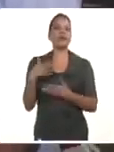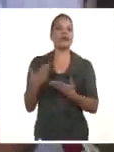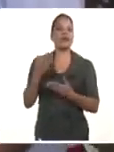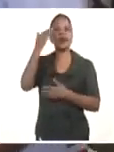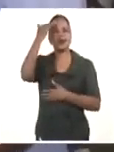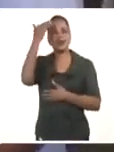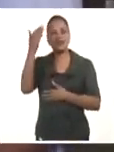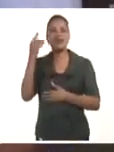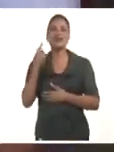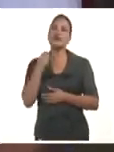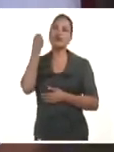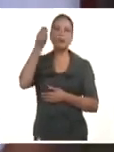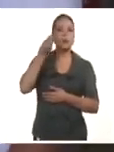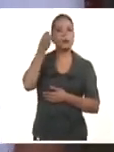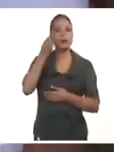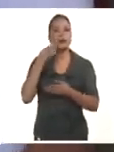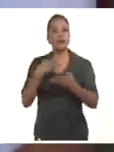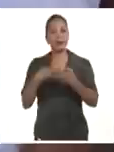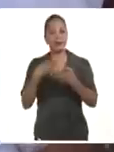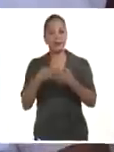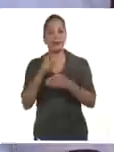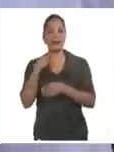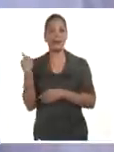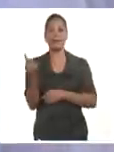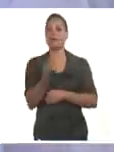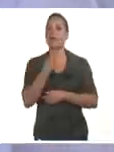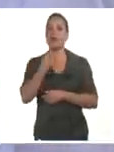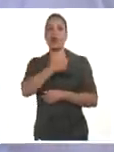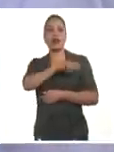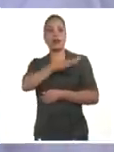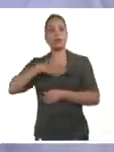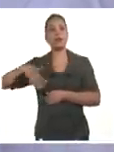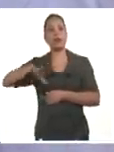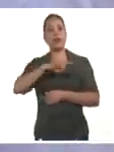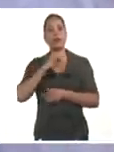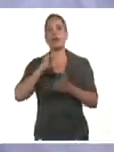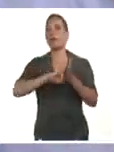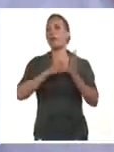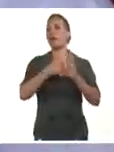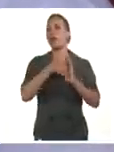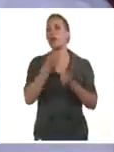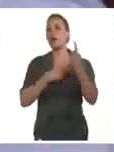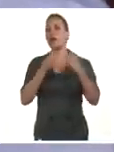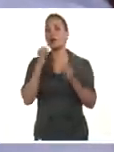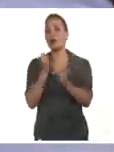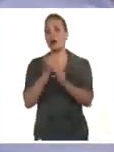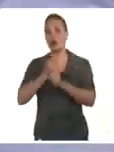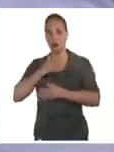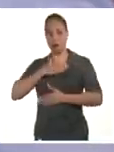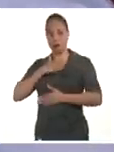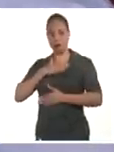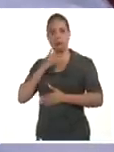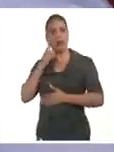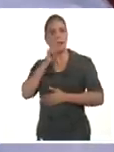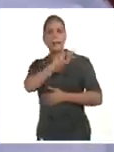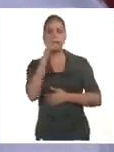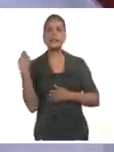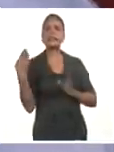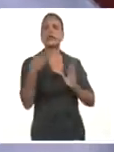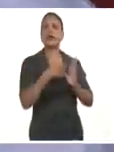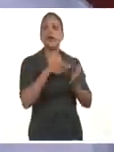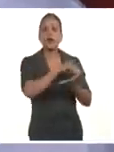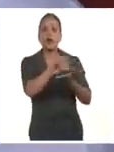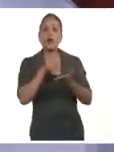las organizaciones, incluso el mismo pueblo, incluso los proyectos y algunos trabajadores por cuenta propia se han interesado y han llegado hasta el lugar